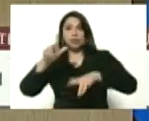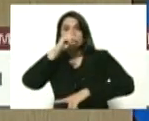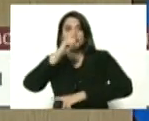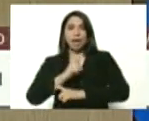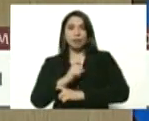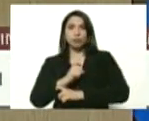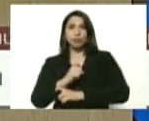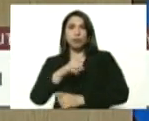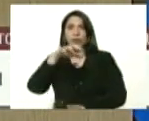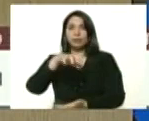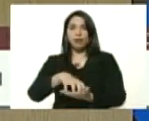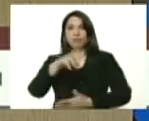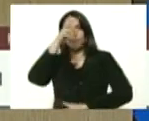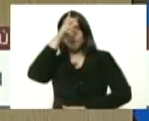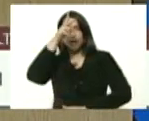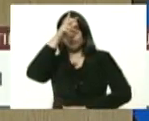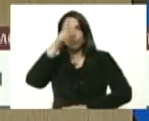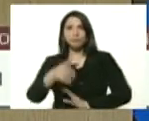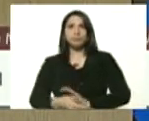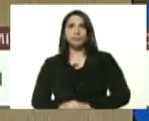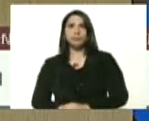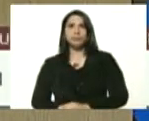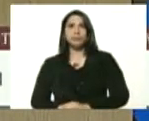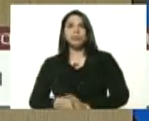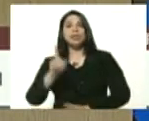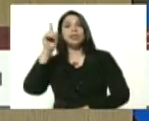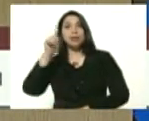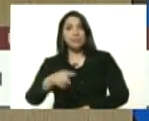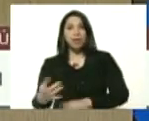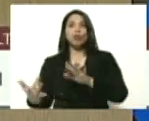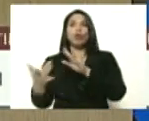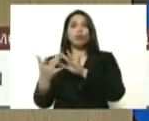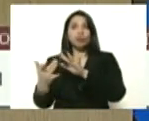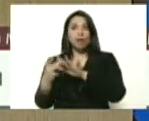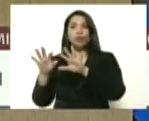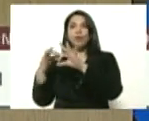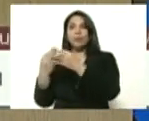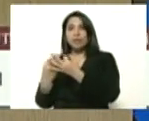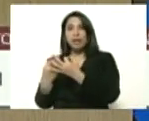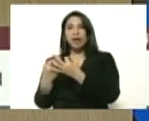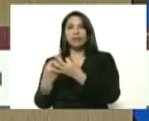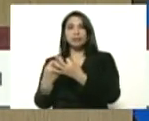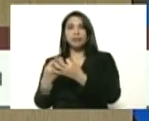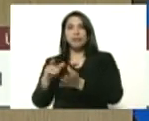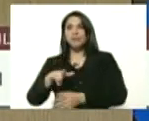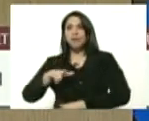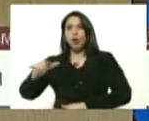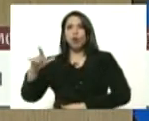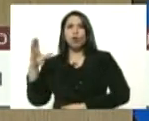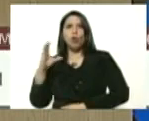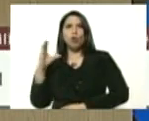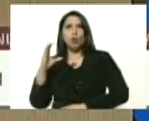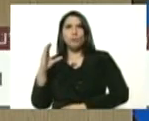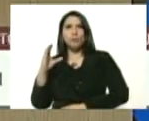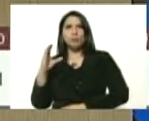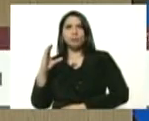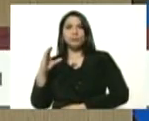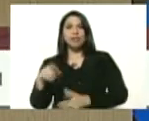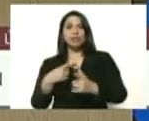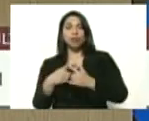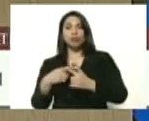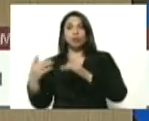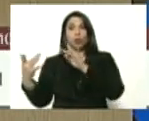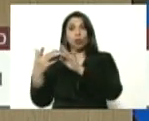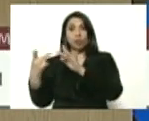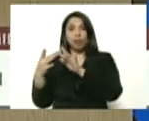del estado Falcón, municipio Miranda, que también estuvo en contacto con un familiar que viajó a Colombia. Como es contacto de